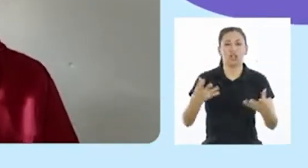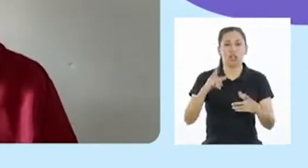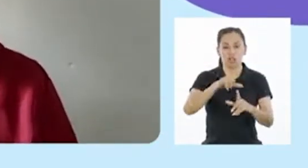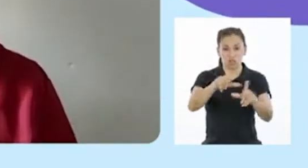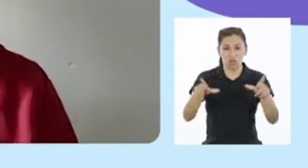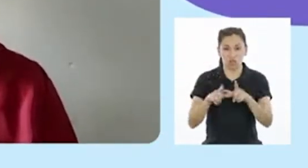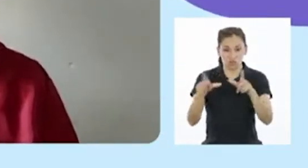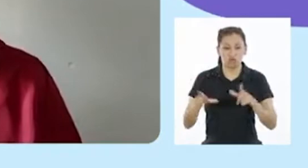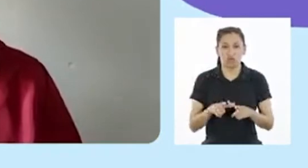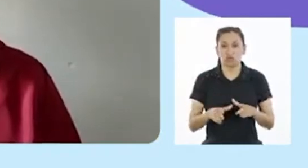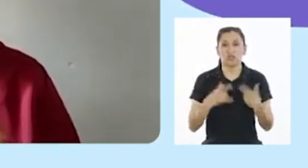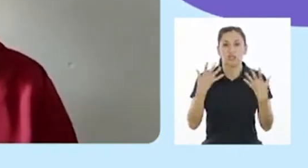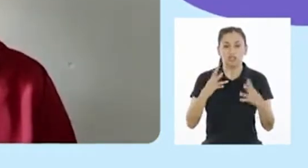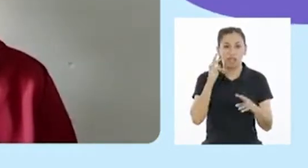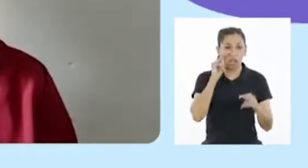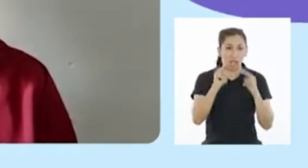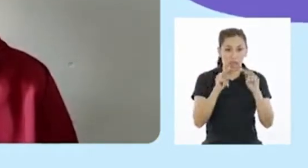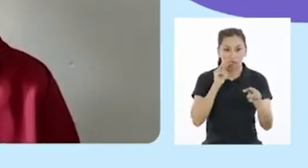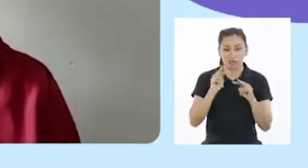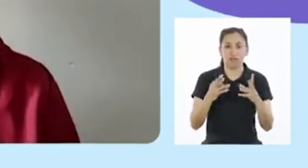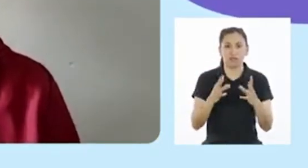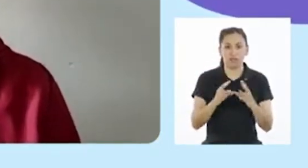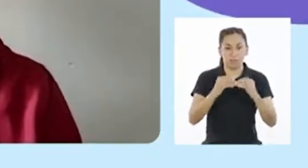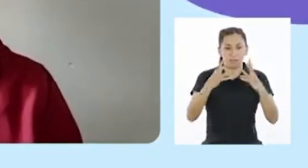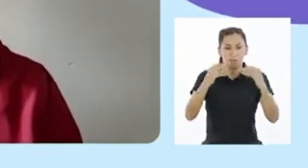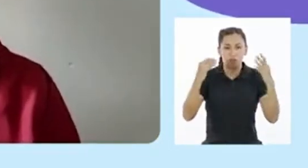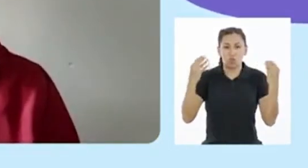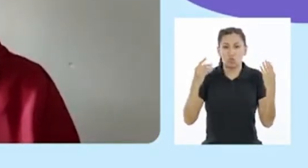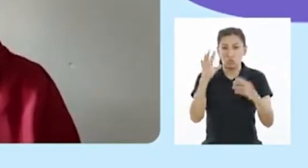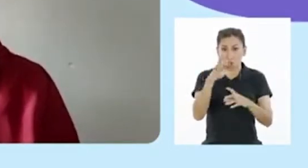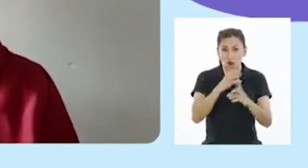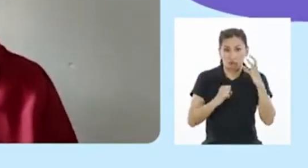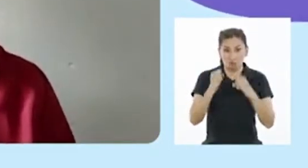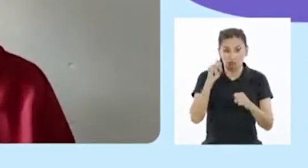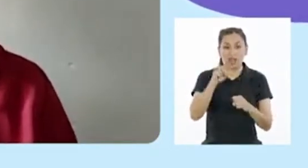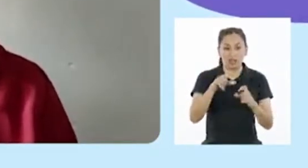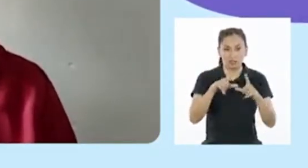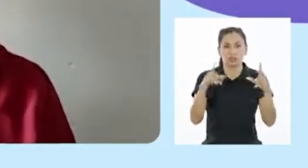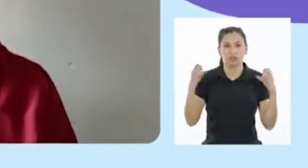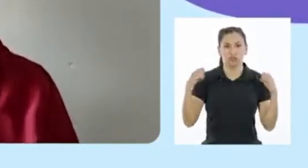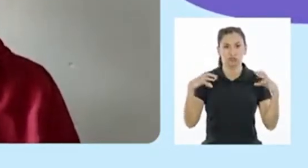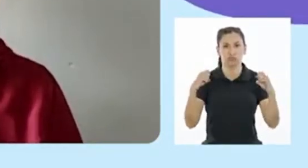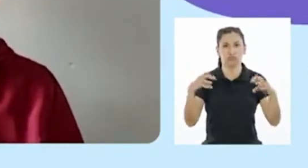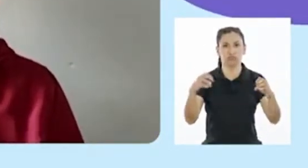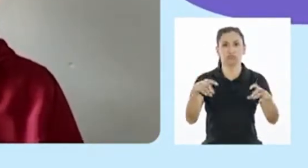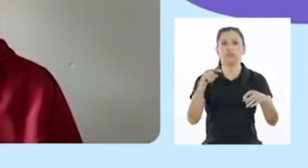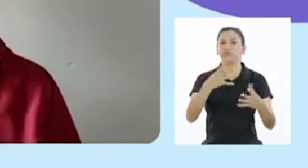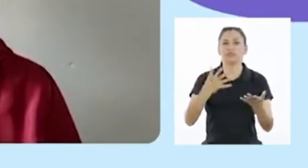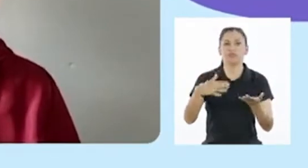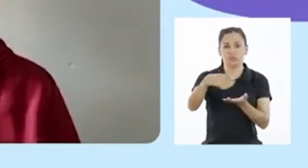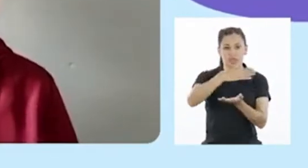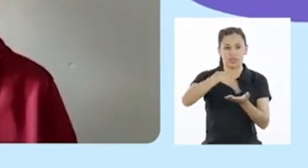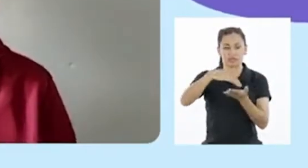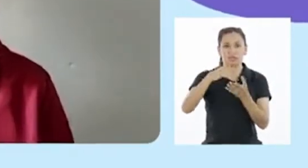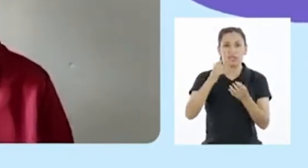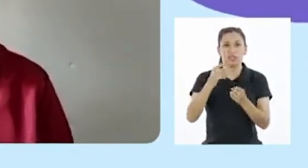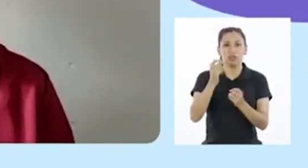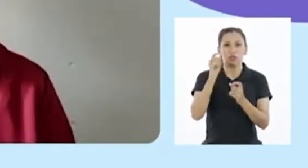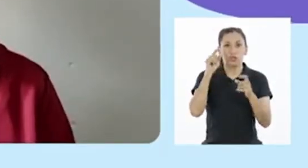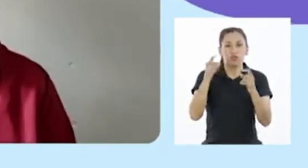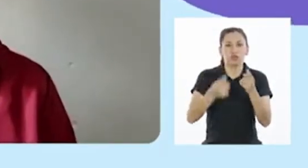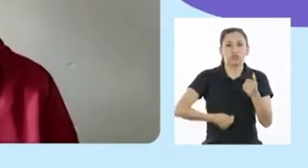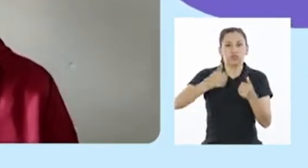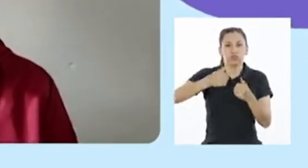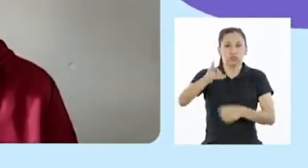puntos estratégicos donde se han registrado la mayor cantidad de robos. Estas están conectadas al centro de monitoreo